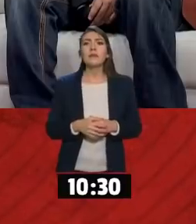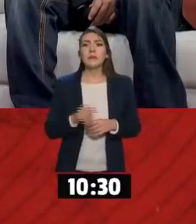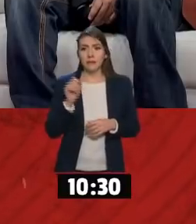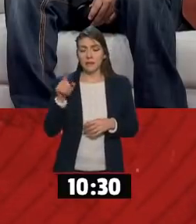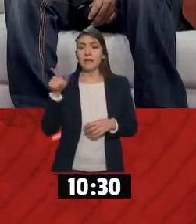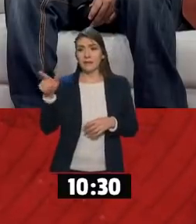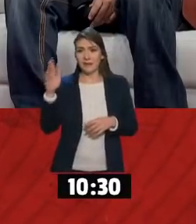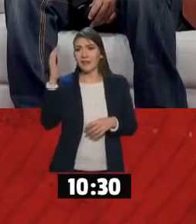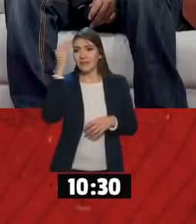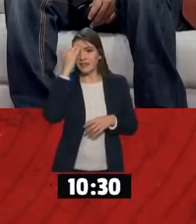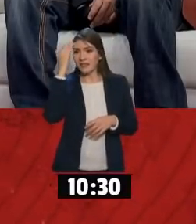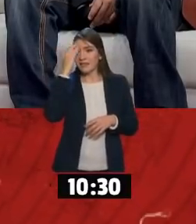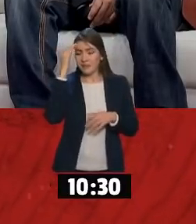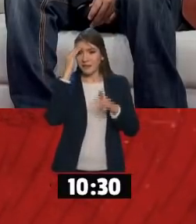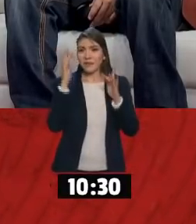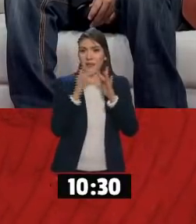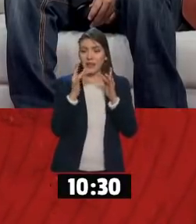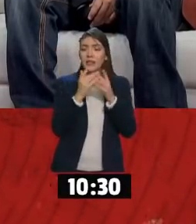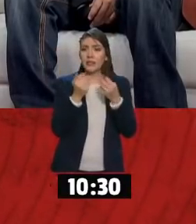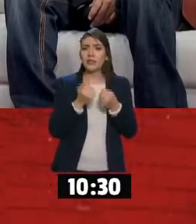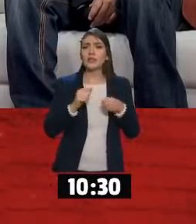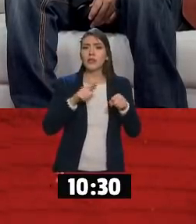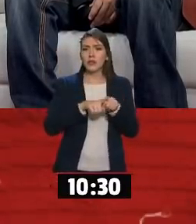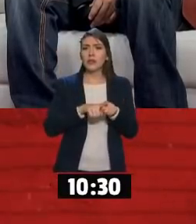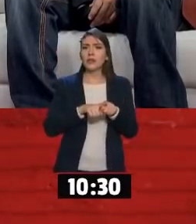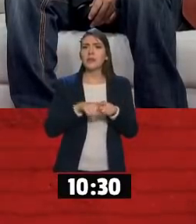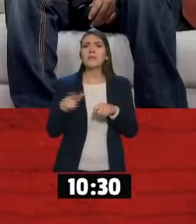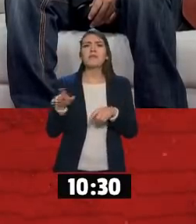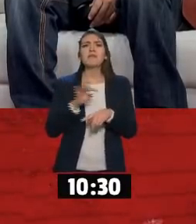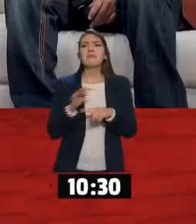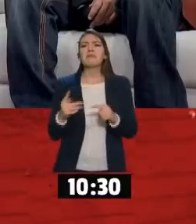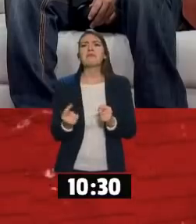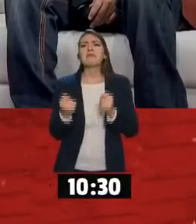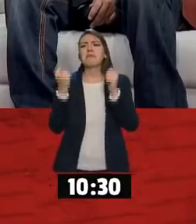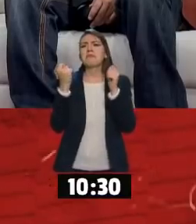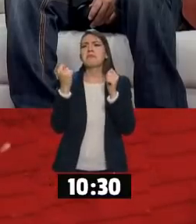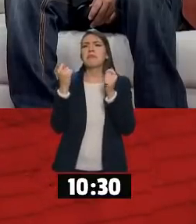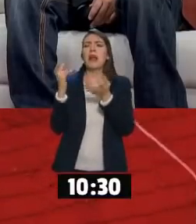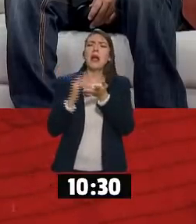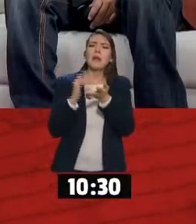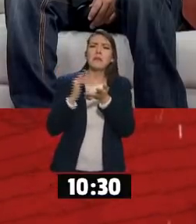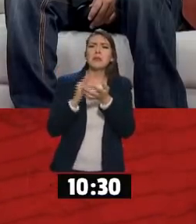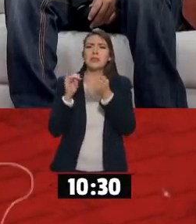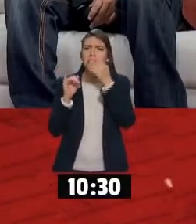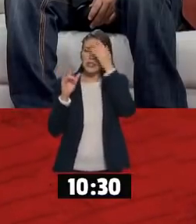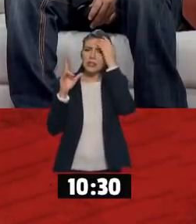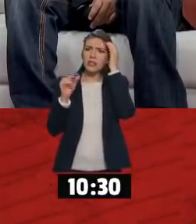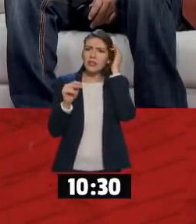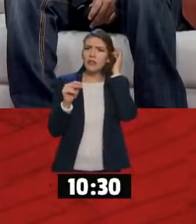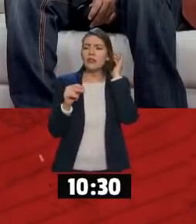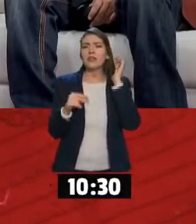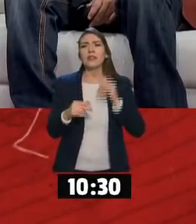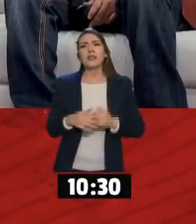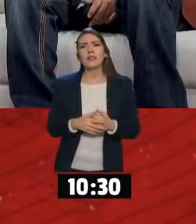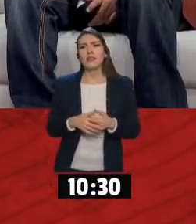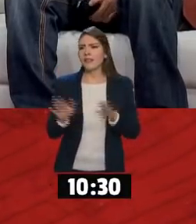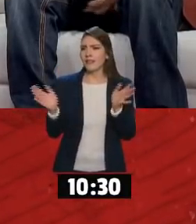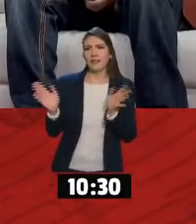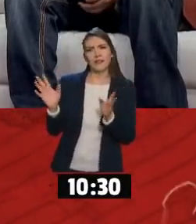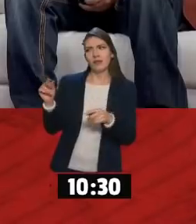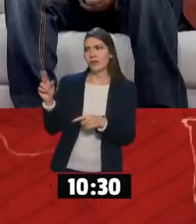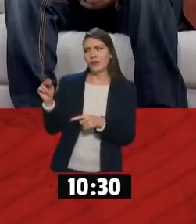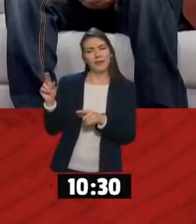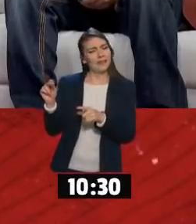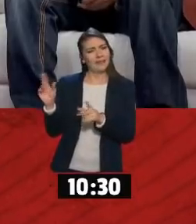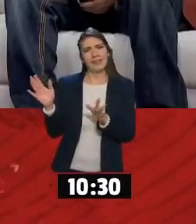conocido en redes sociales, le puede valer sorbechi que lo apoyen o no las distribuidoras. No, tampoco le dice la sal.